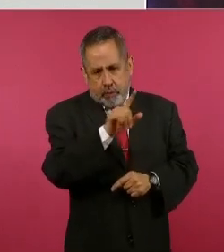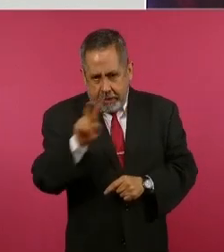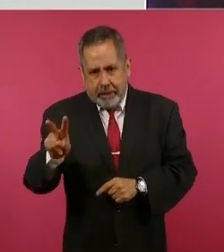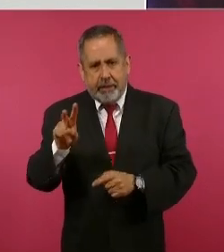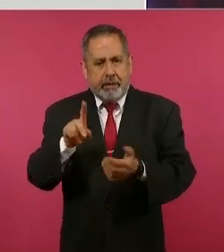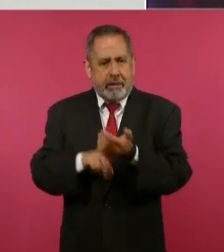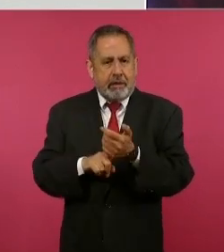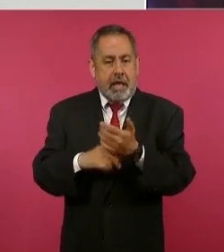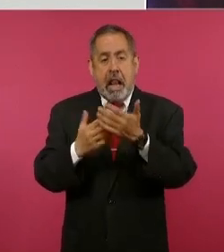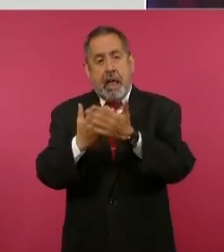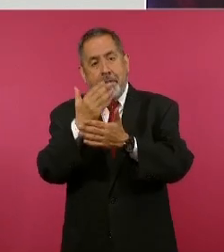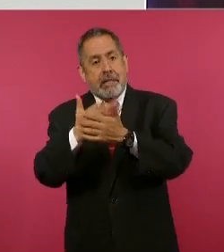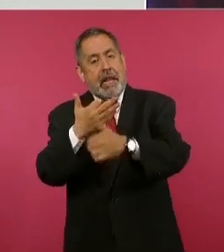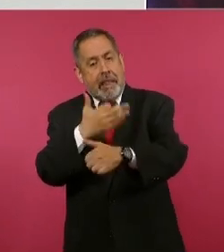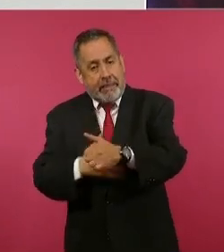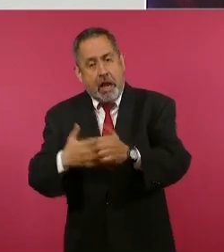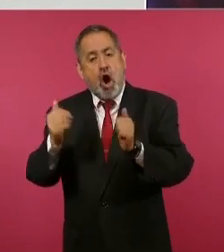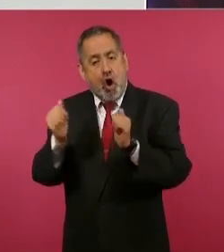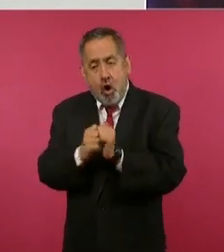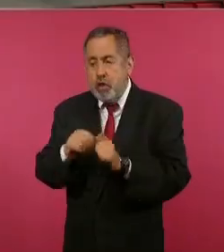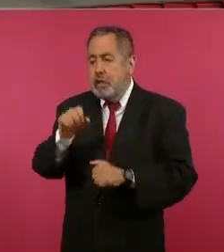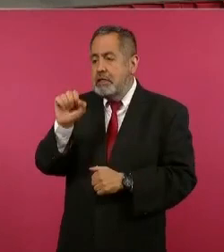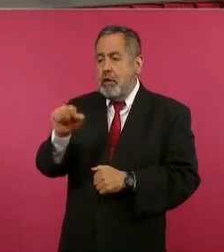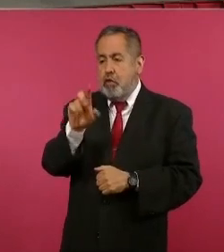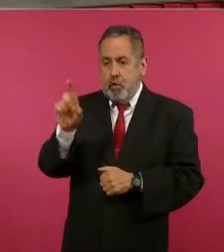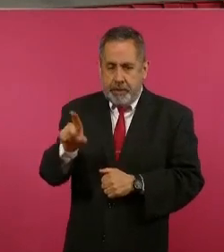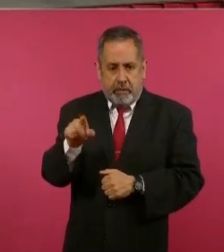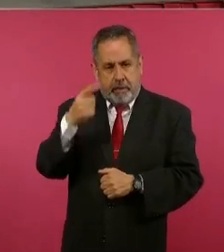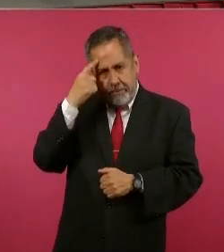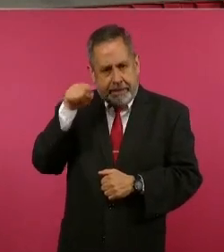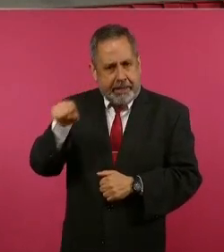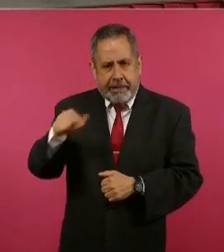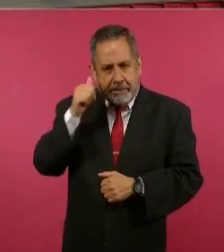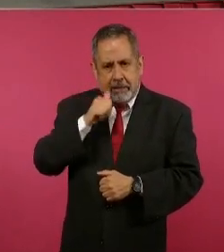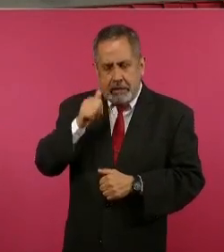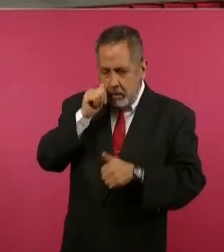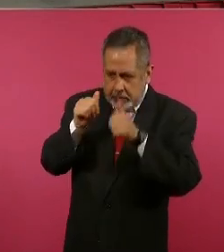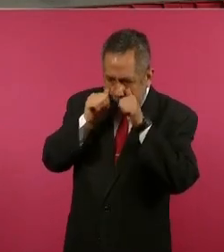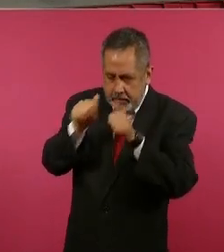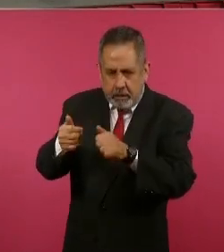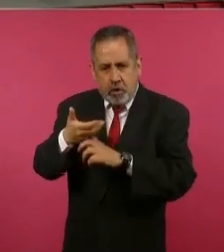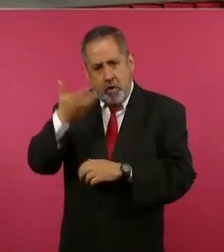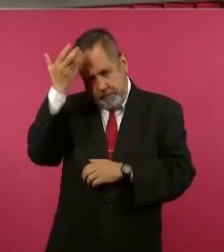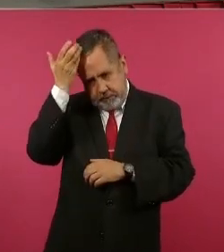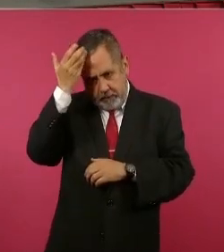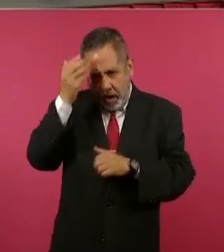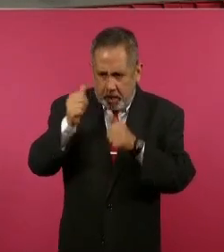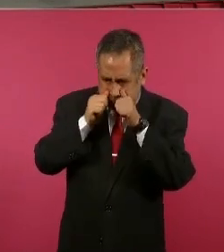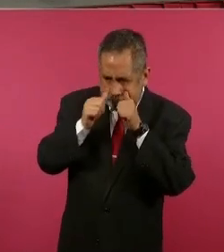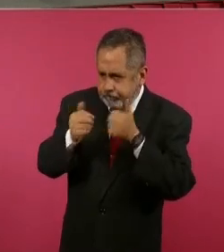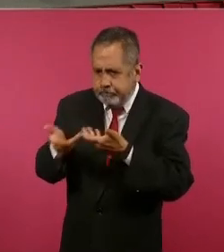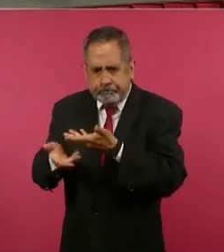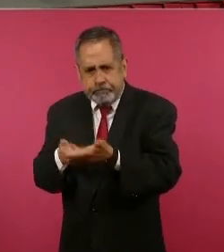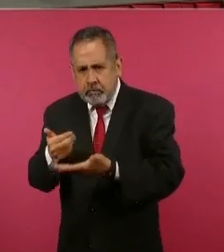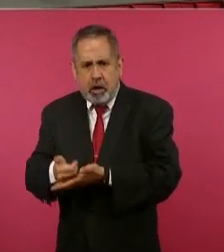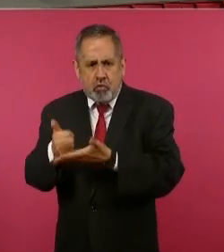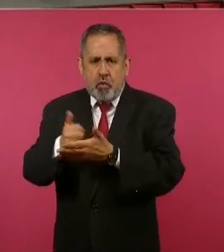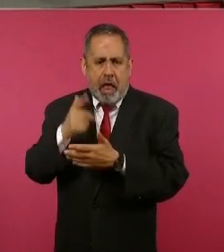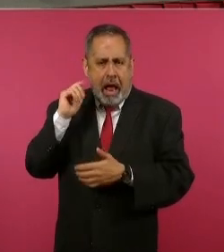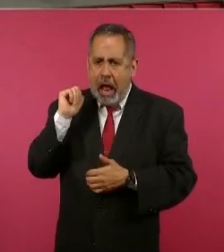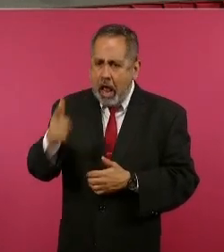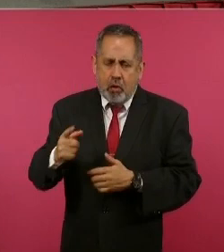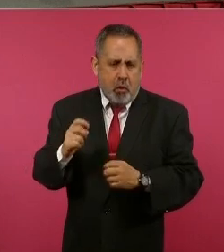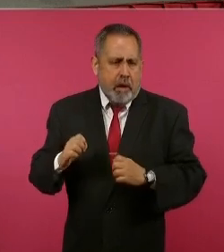de la semana el turno vespertino. De cualquier manera, siempre estarán ahí médicas, médicos, además del personal de enfermería, atendiendo cualquier